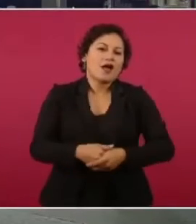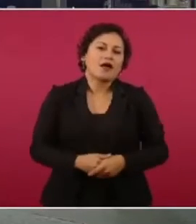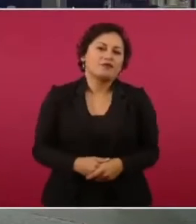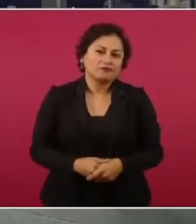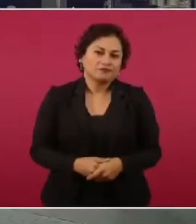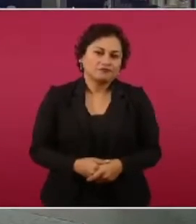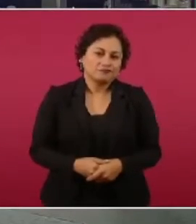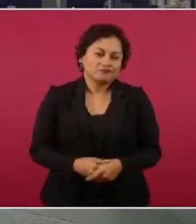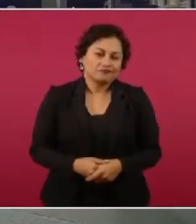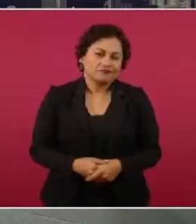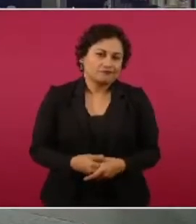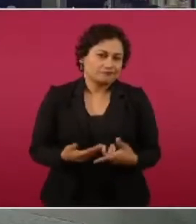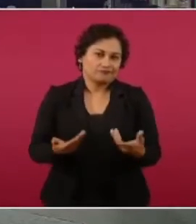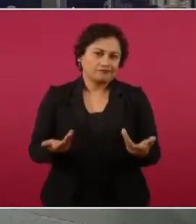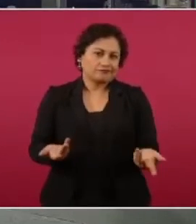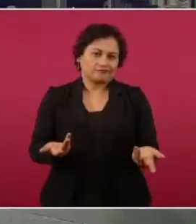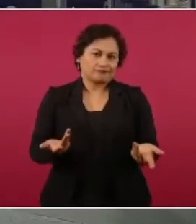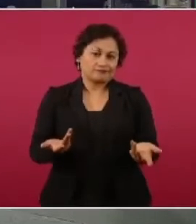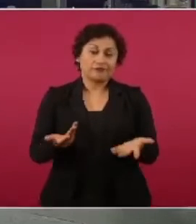tampoco